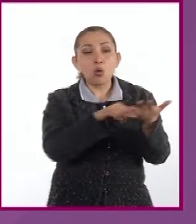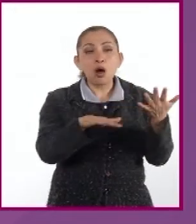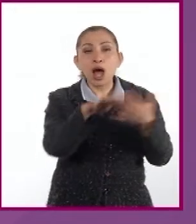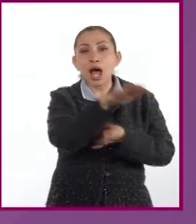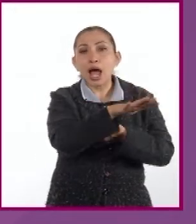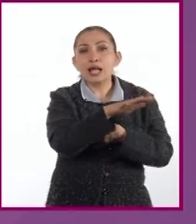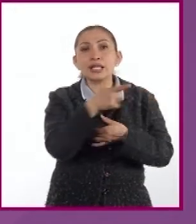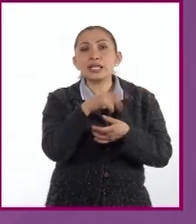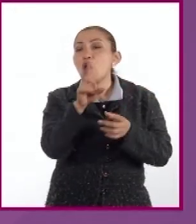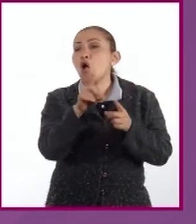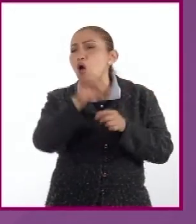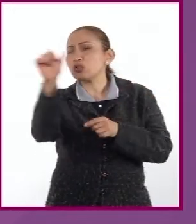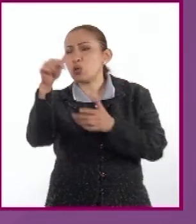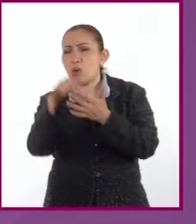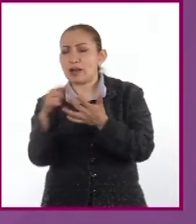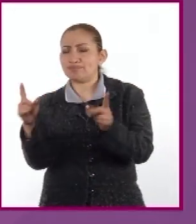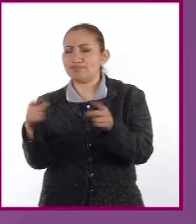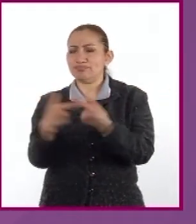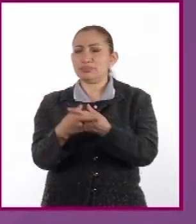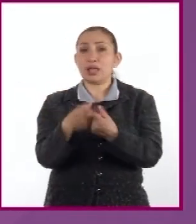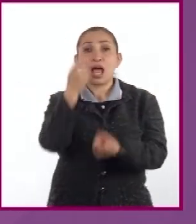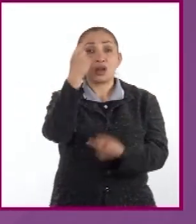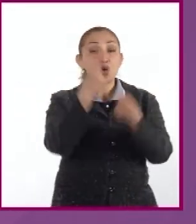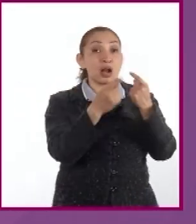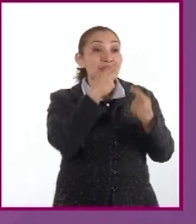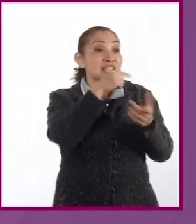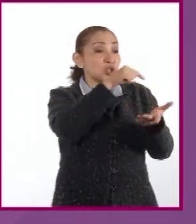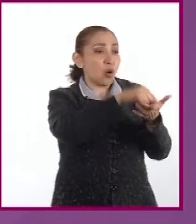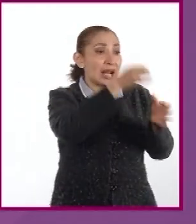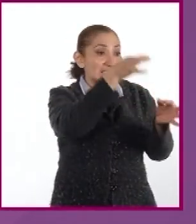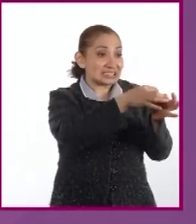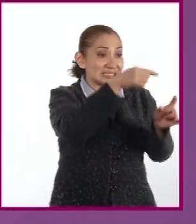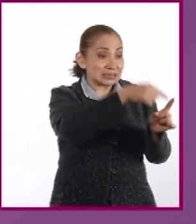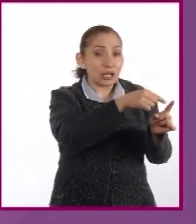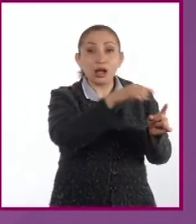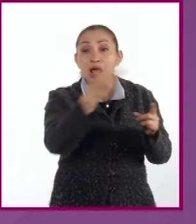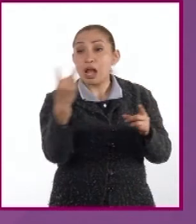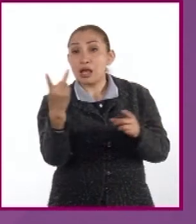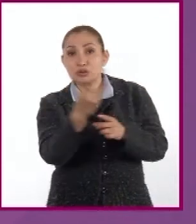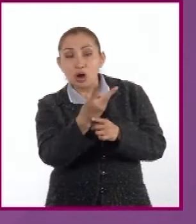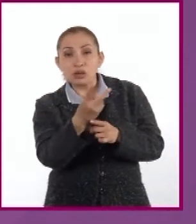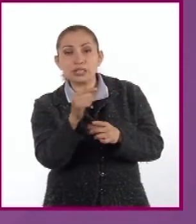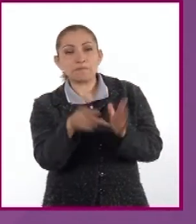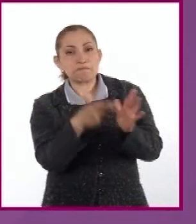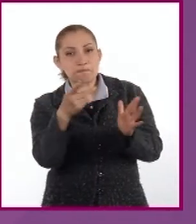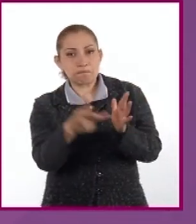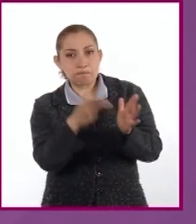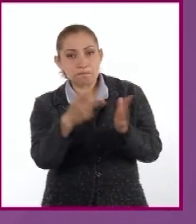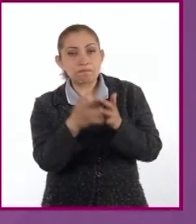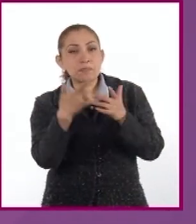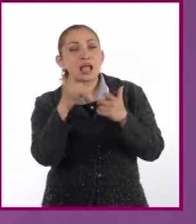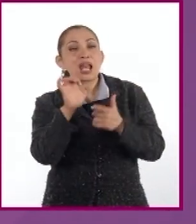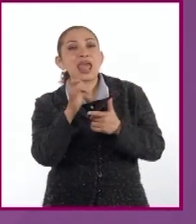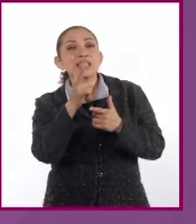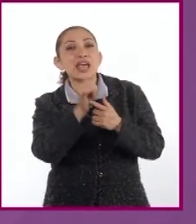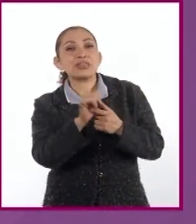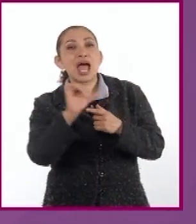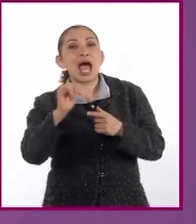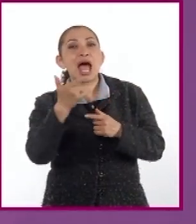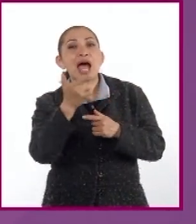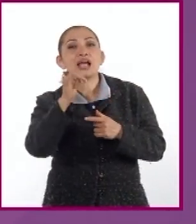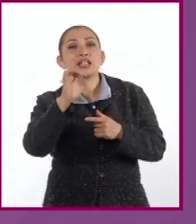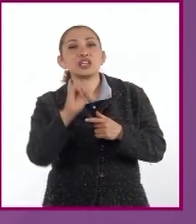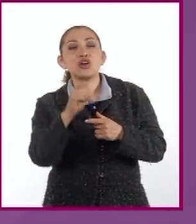y deslocalización. Algunas sugieren lugares concretos, ambas son frecuentes en leyendas